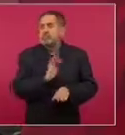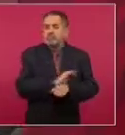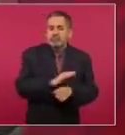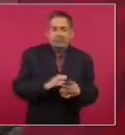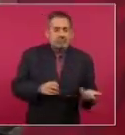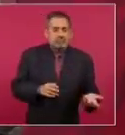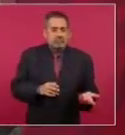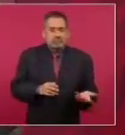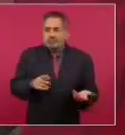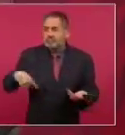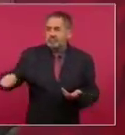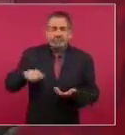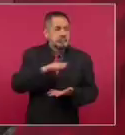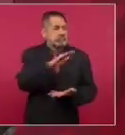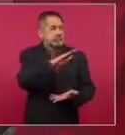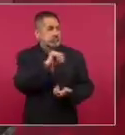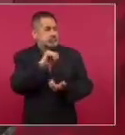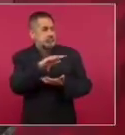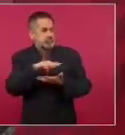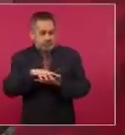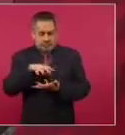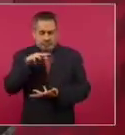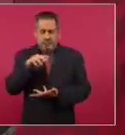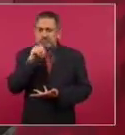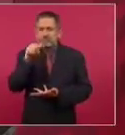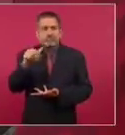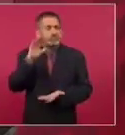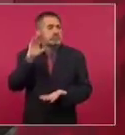hay menos ingresos